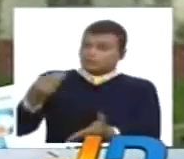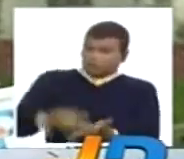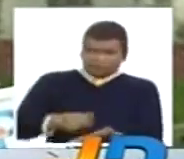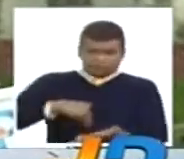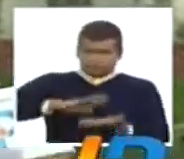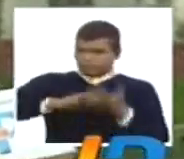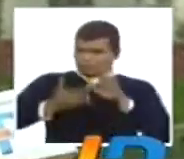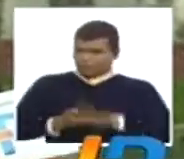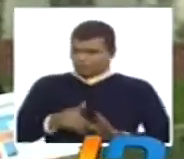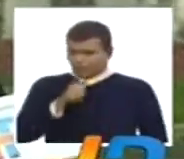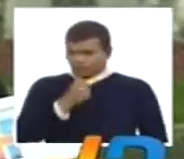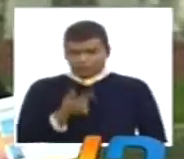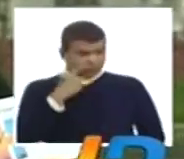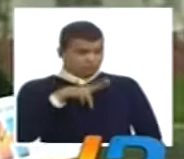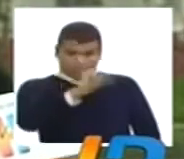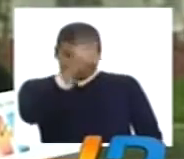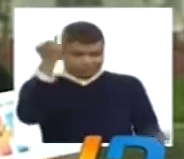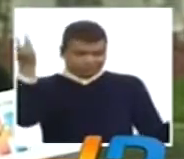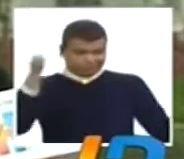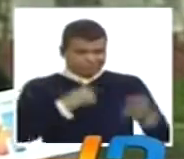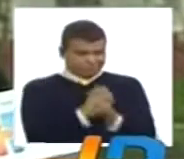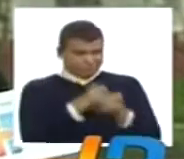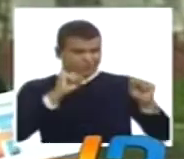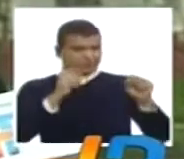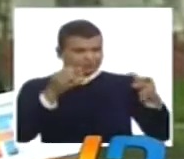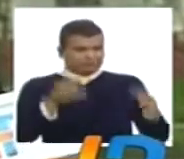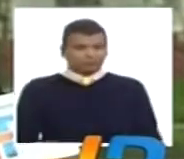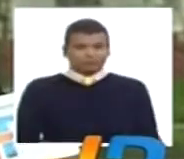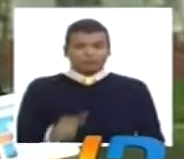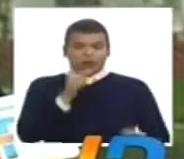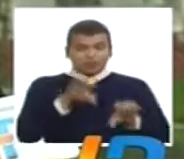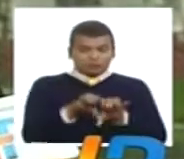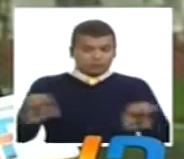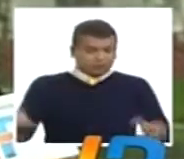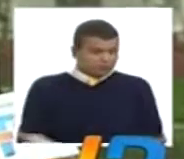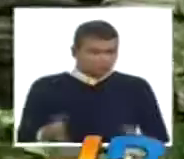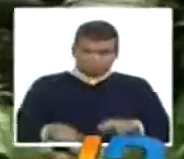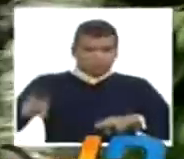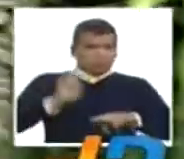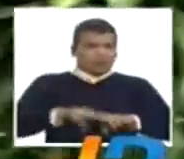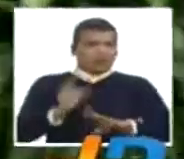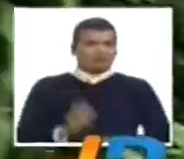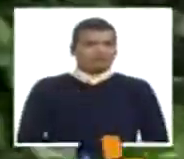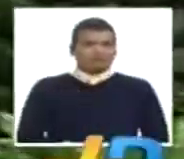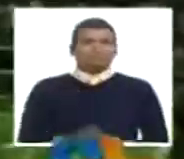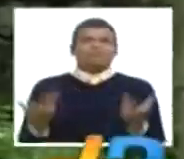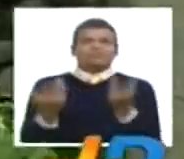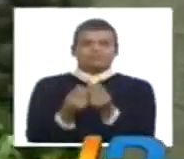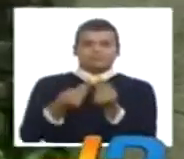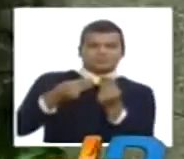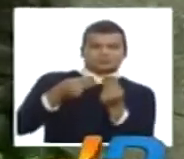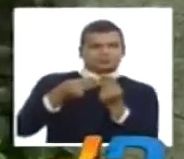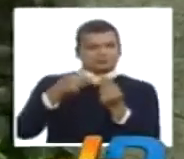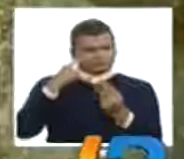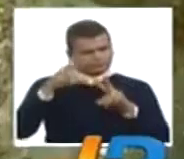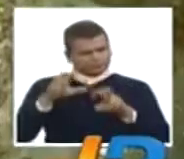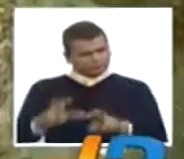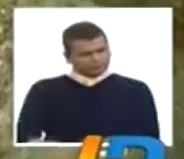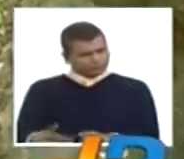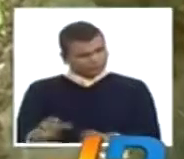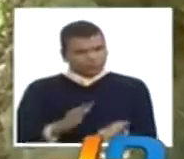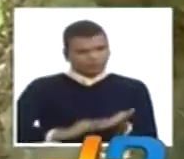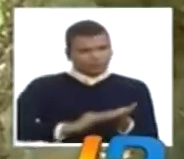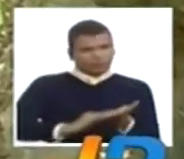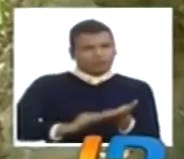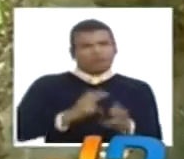del alcantarillado y dijeron que no lo podían hacer porque el alcantarillado estaba funcionando. En Cali se comprometió a revisar este caso y buscarle una